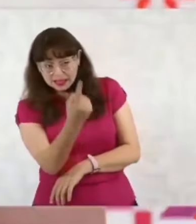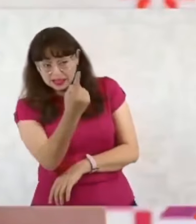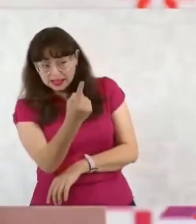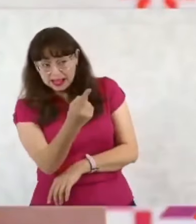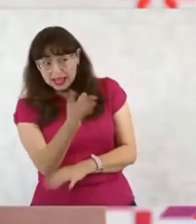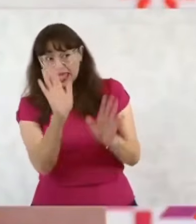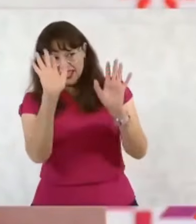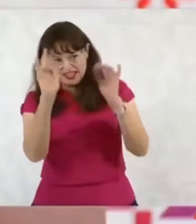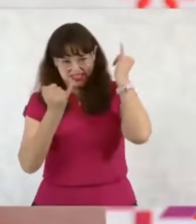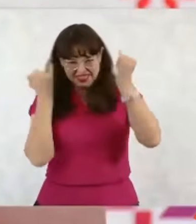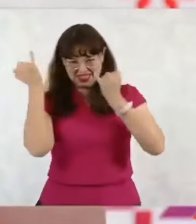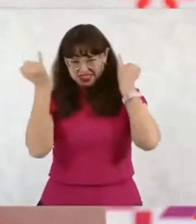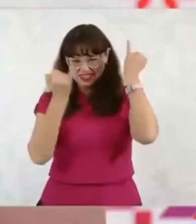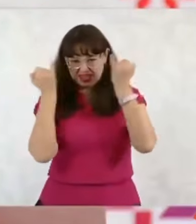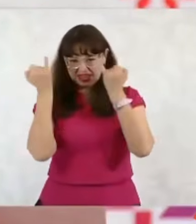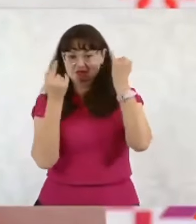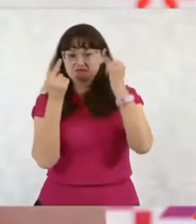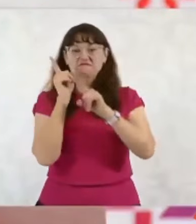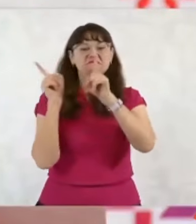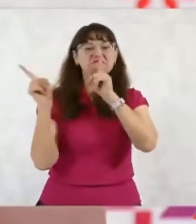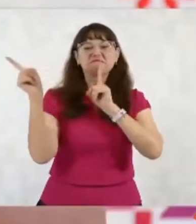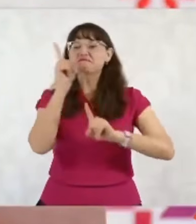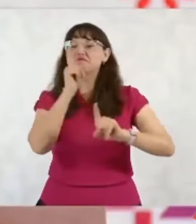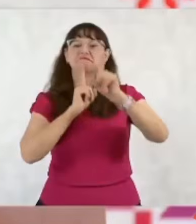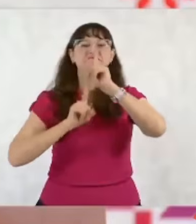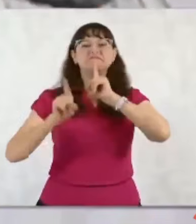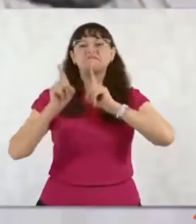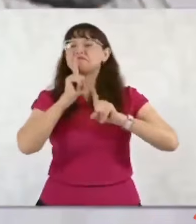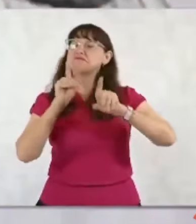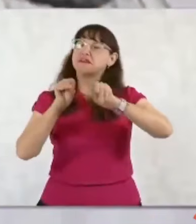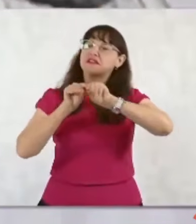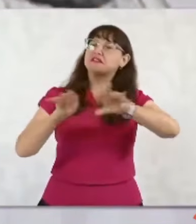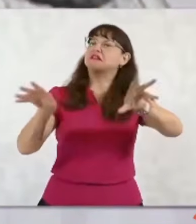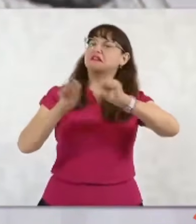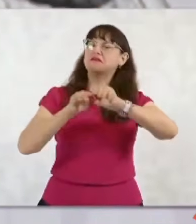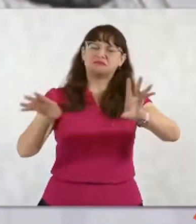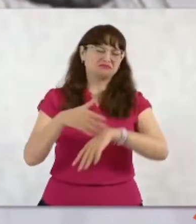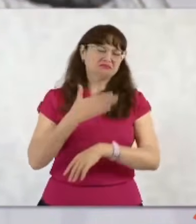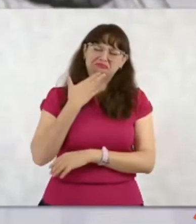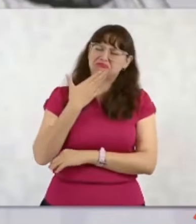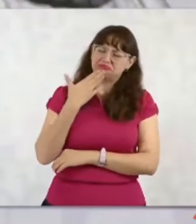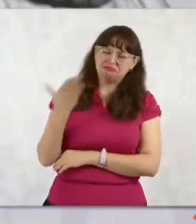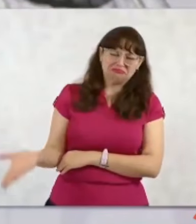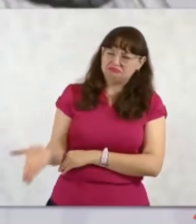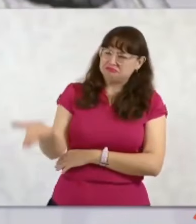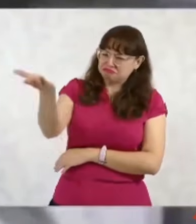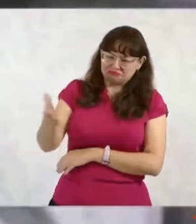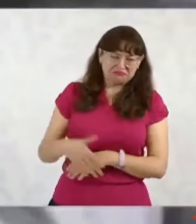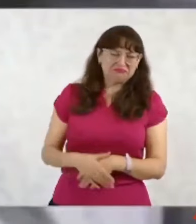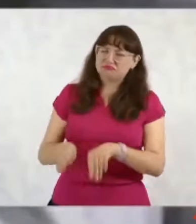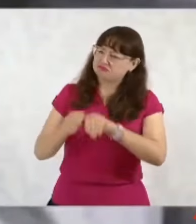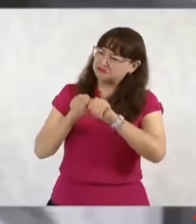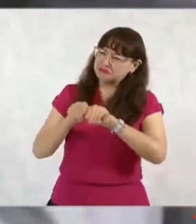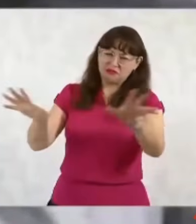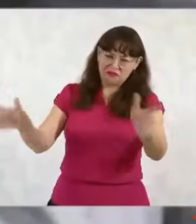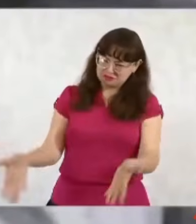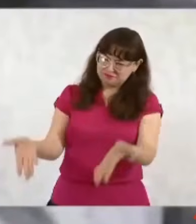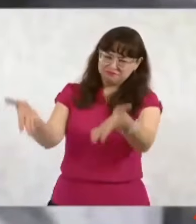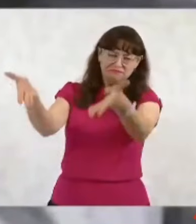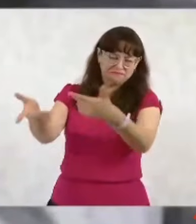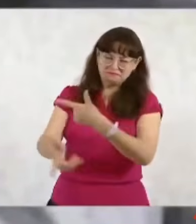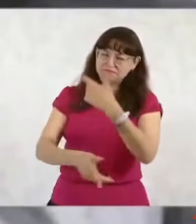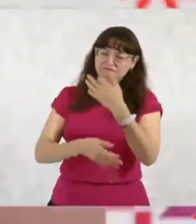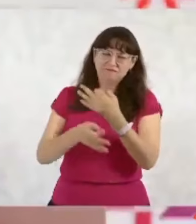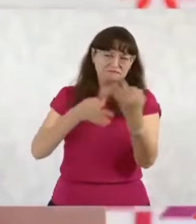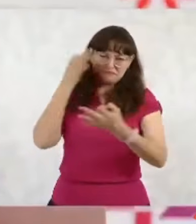Están en su derecho, nadie los va a censurar como pretenden que hagamos. Pero sí es necesario señalar el trabajo que